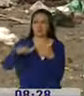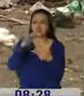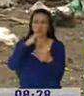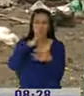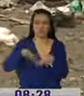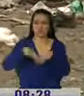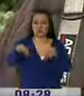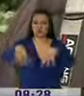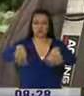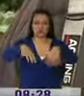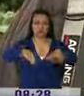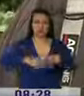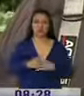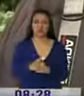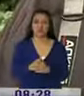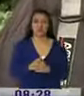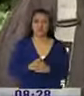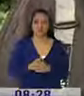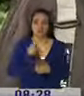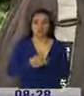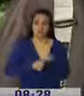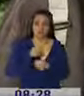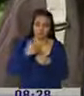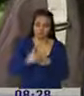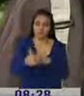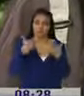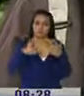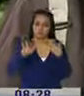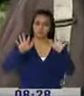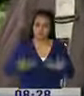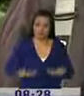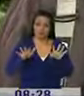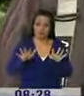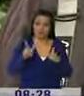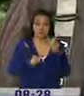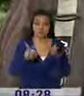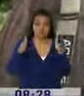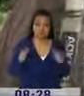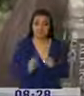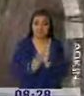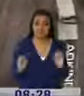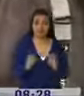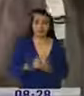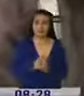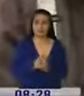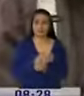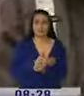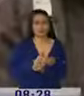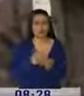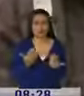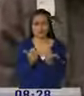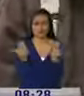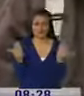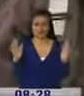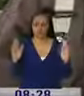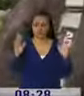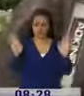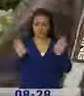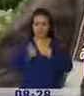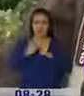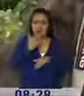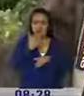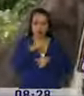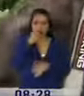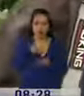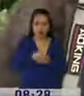lugar. Tiene bastantes años eso de aquí y nadie hace nada. Por favor, o sea, hagan un cerramiento o alguien compre